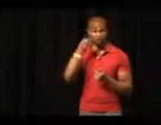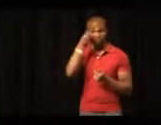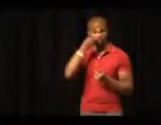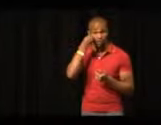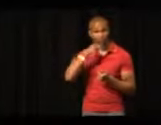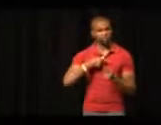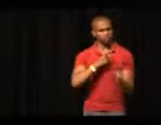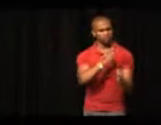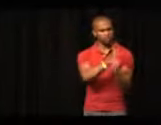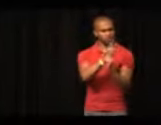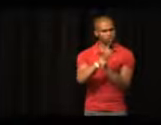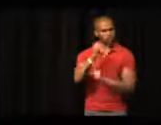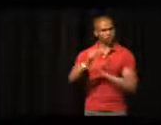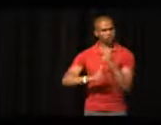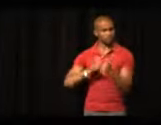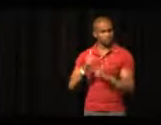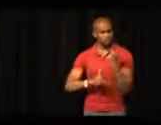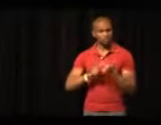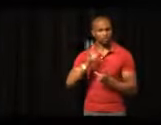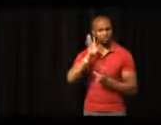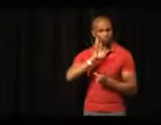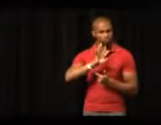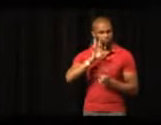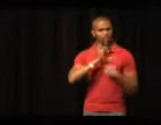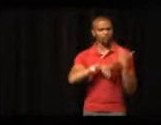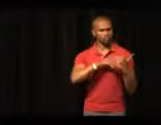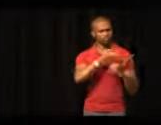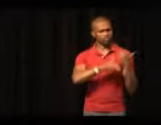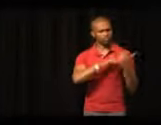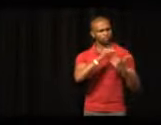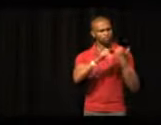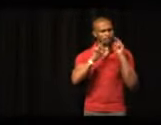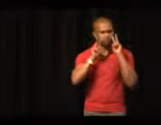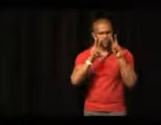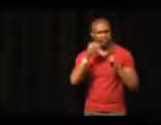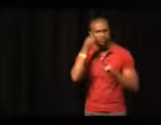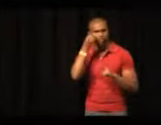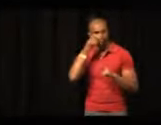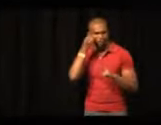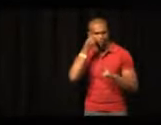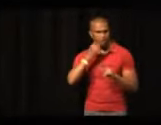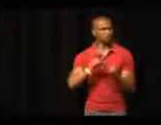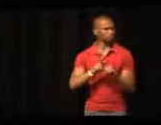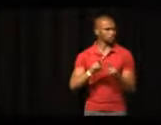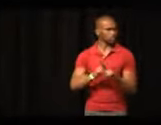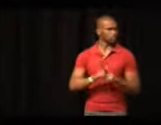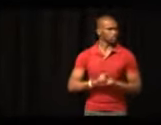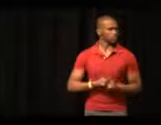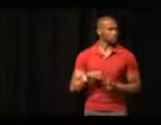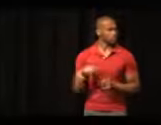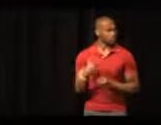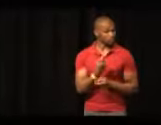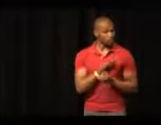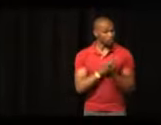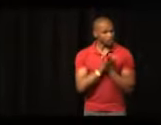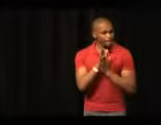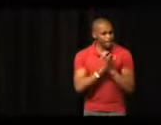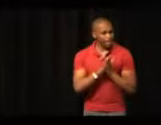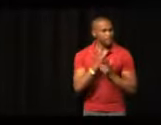una oportunidad de encontrar trabajos interesantísimos que fueron desarrollados, y inclusive escuchar otras experiencias, y